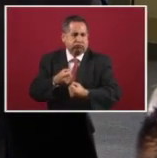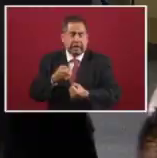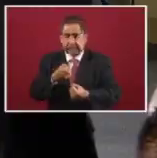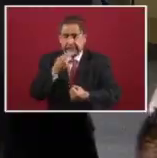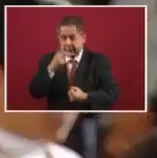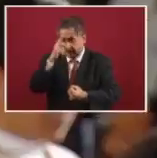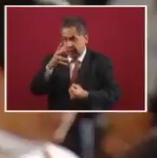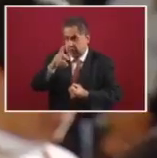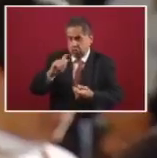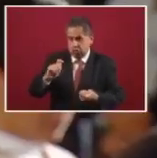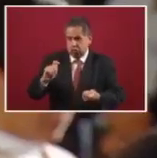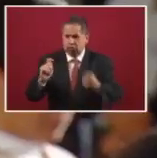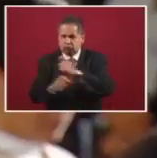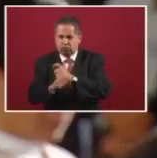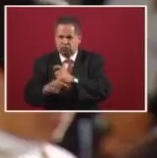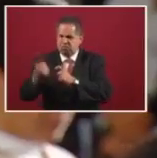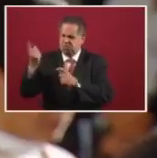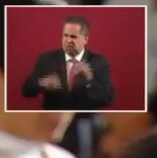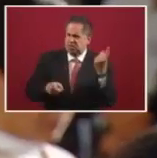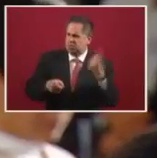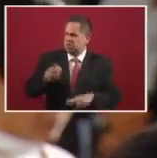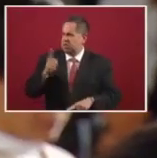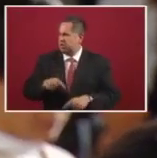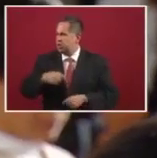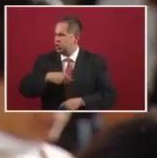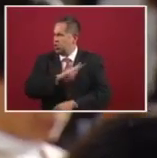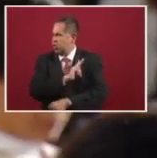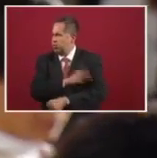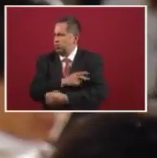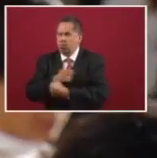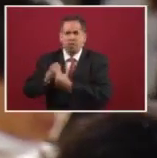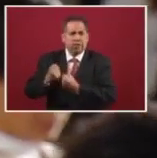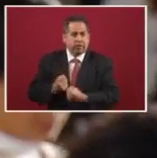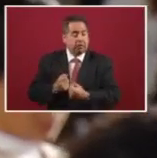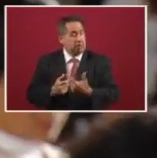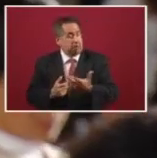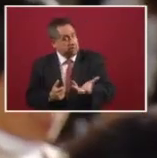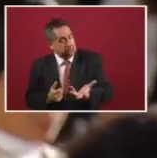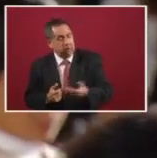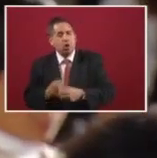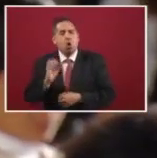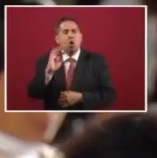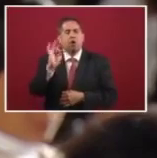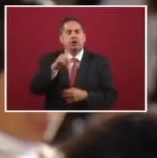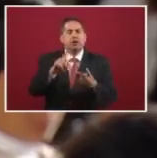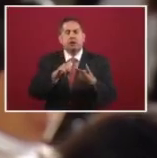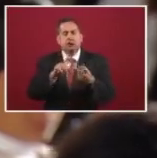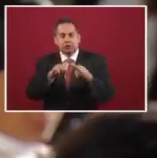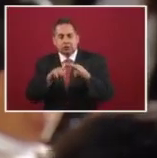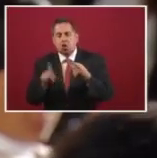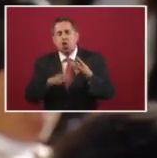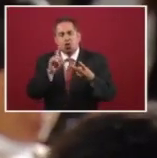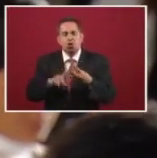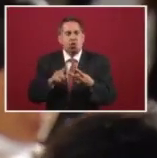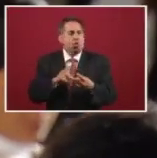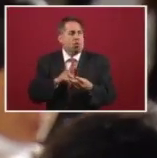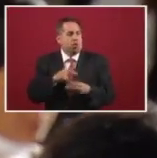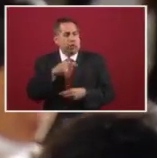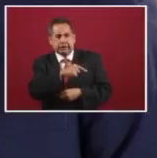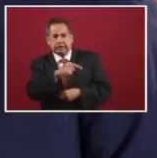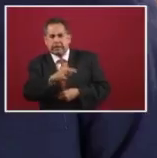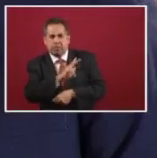social. Además, ¿qué considera usted o cuáles considera usted como otros poderes válidos